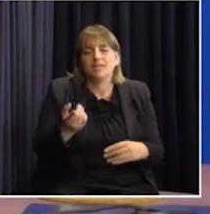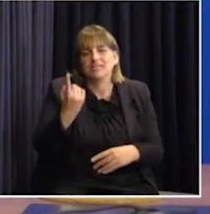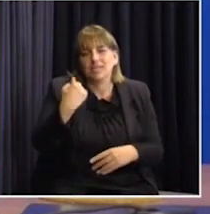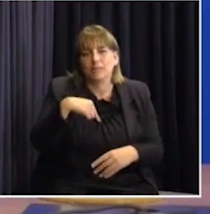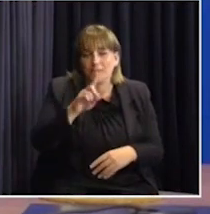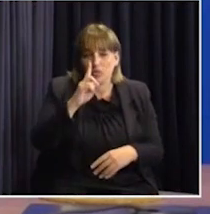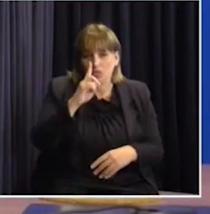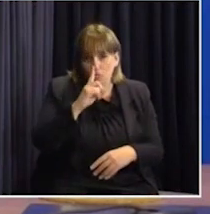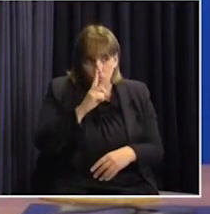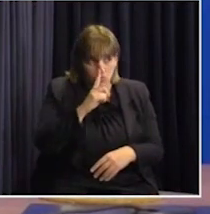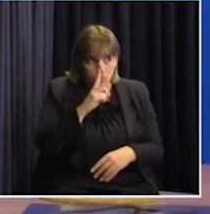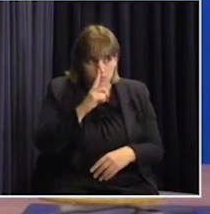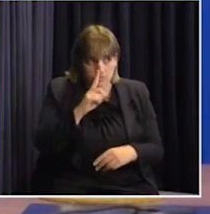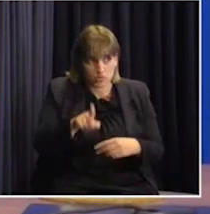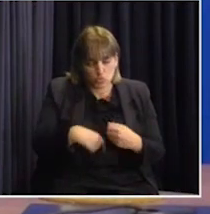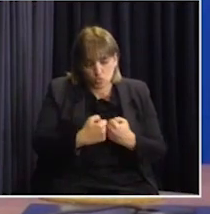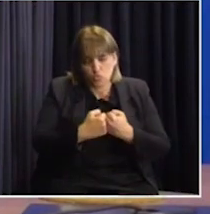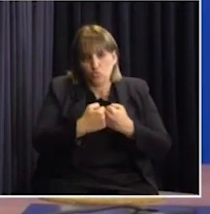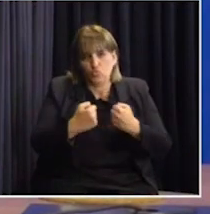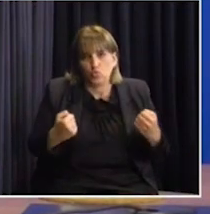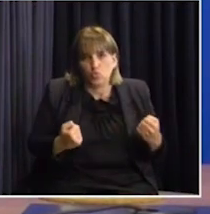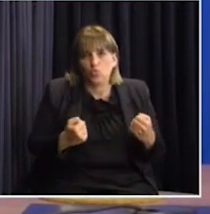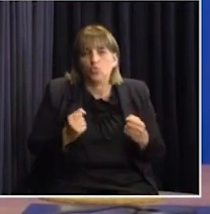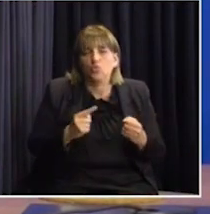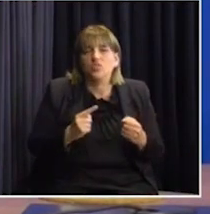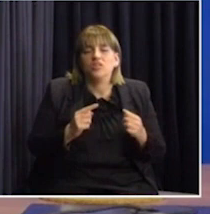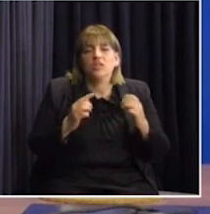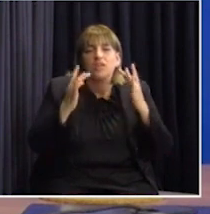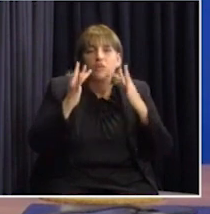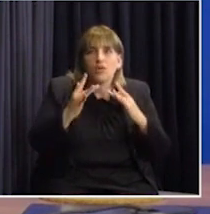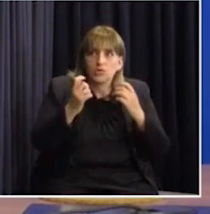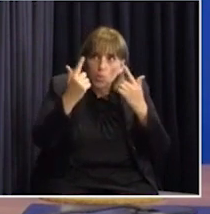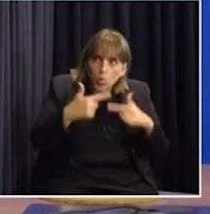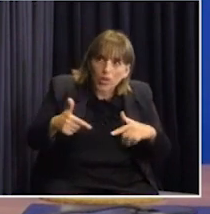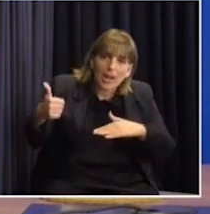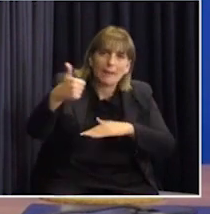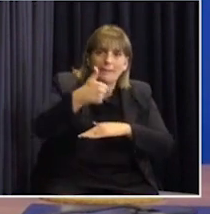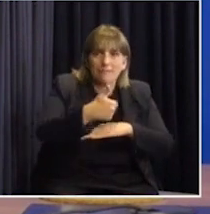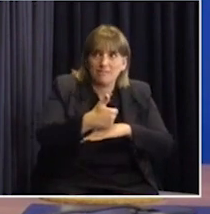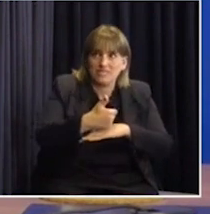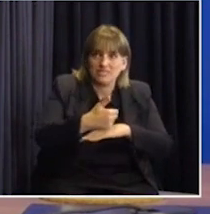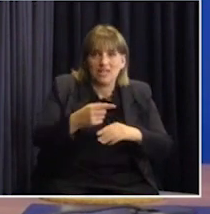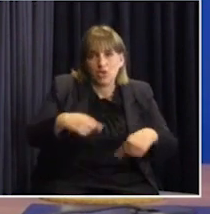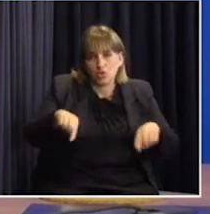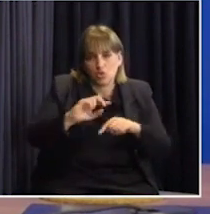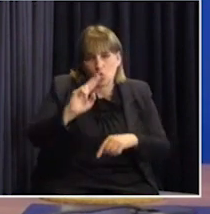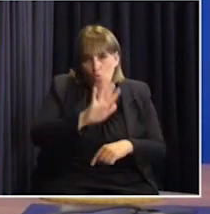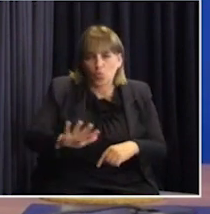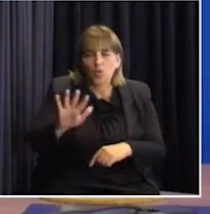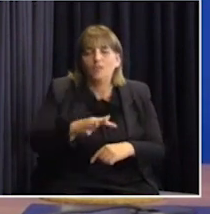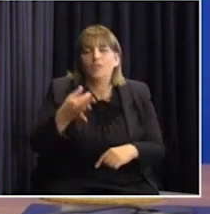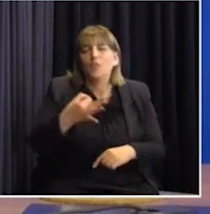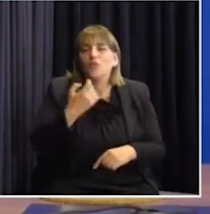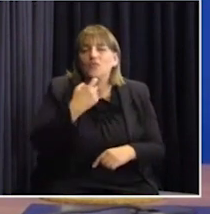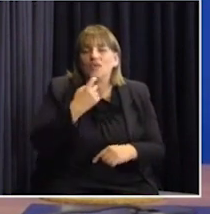junio extiende el reinicio de la educación rural presencial a todo el país ustedes recordarán que nos faltaban